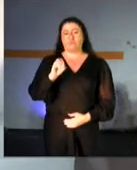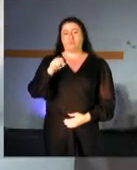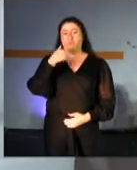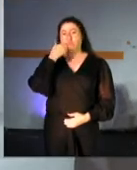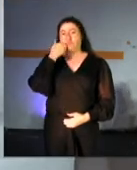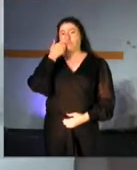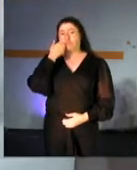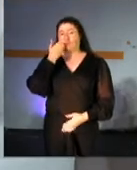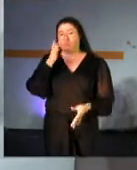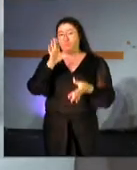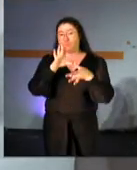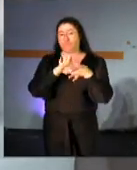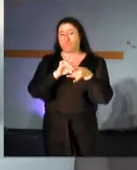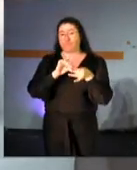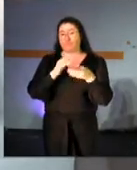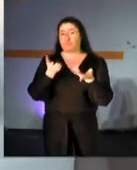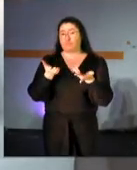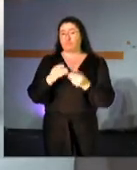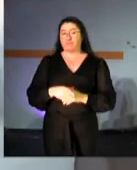comentarnos algo?